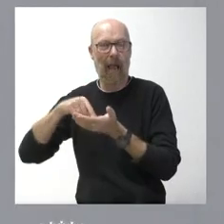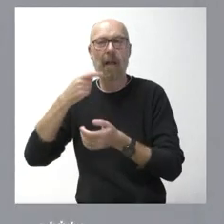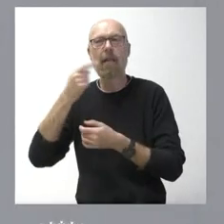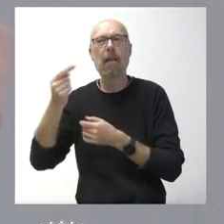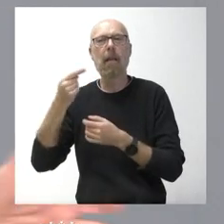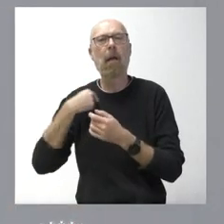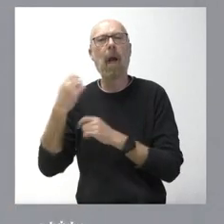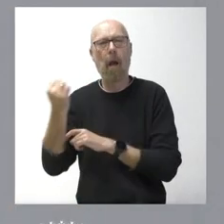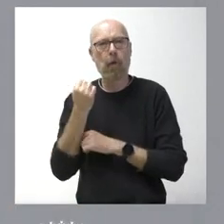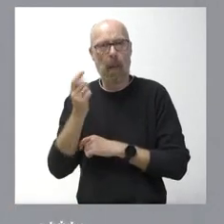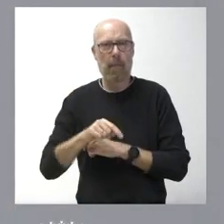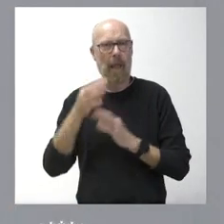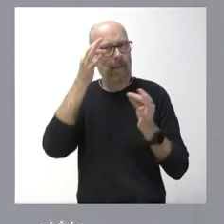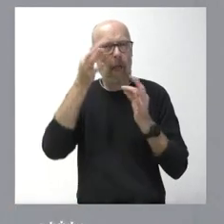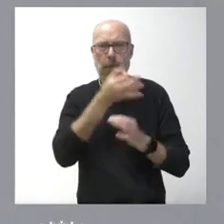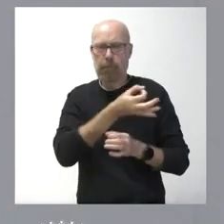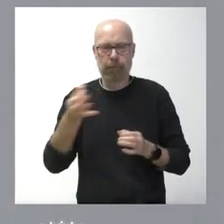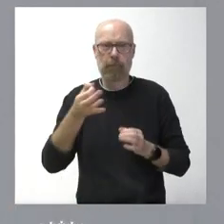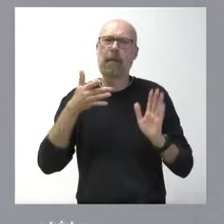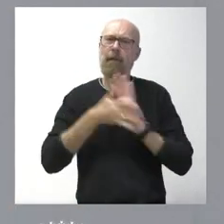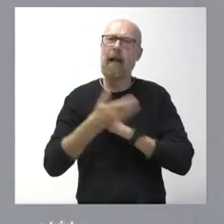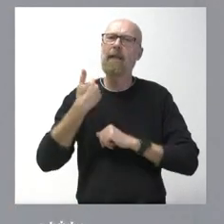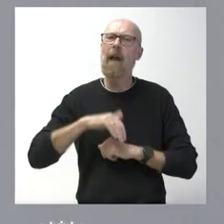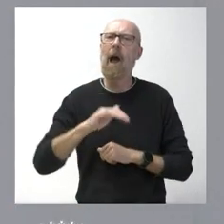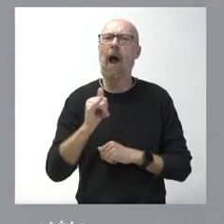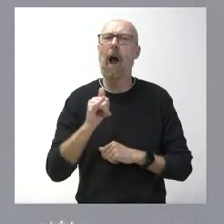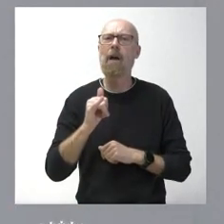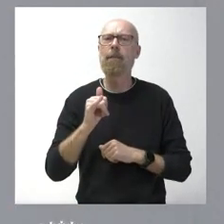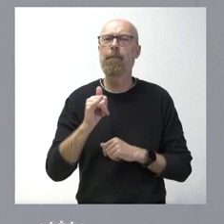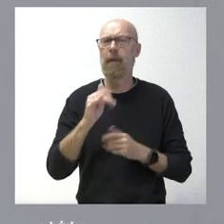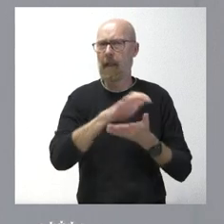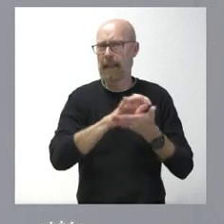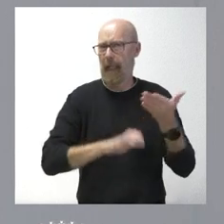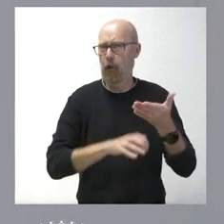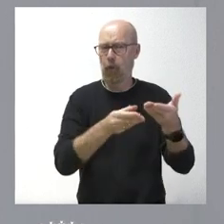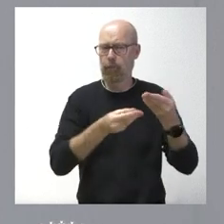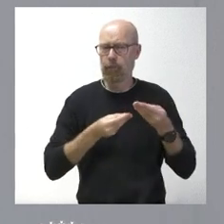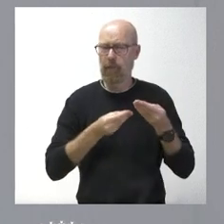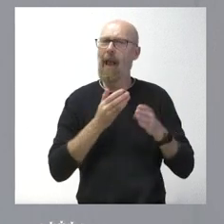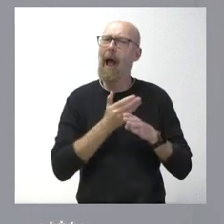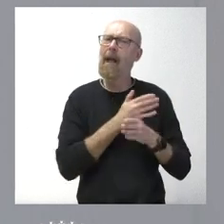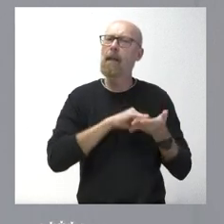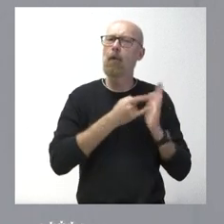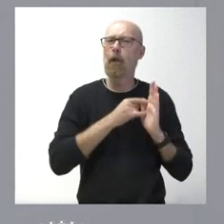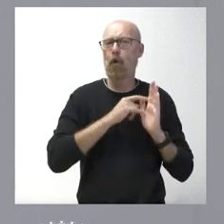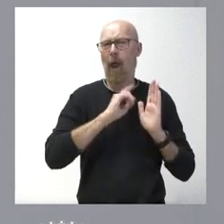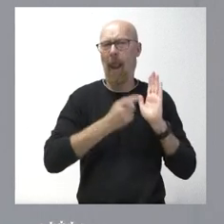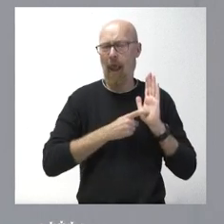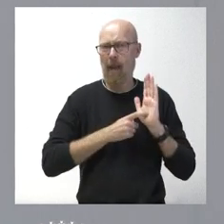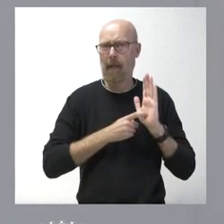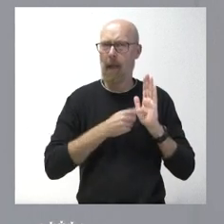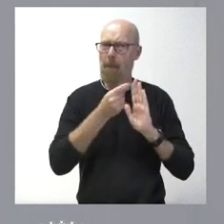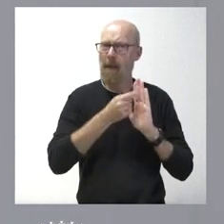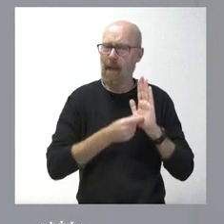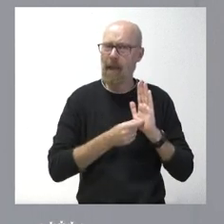avalados tenemos ya un eh texto del anteproyecto de ley de medidas enviado al